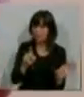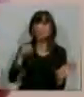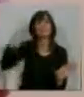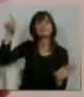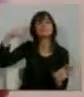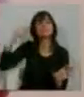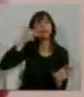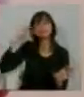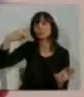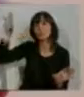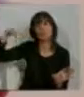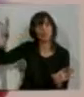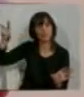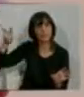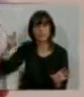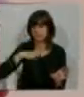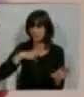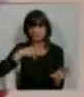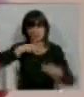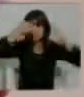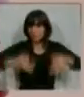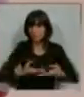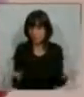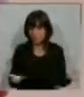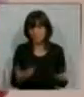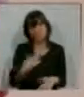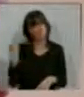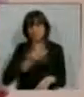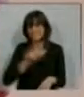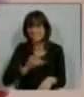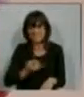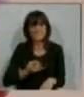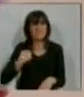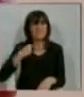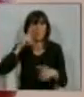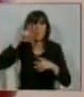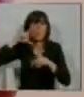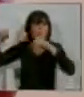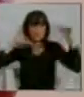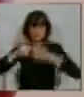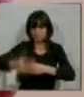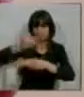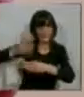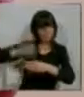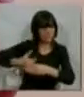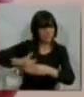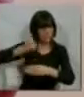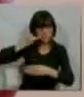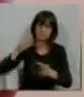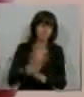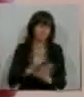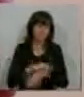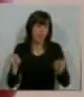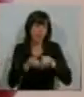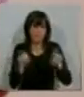doble tilde azul, pero no está confirmado, entonces es mentira que haya dado marcha atrás. Por el momento, sí, igual. Y un comentario,